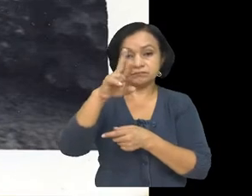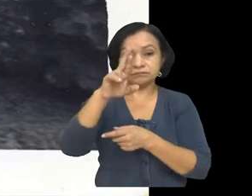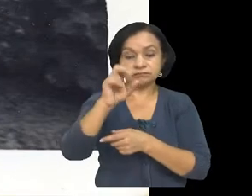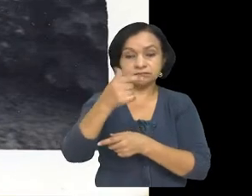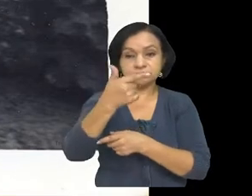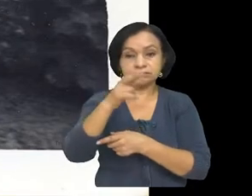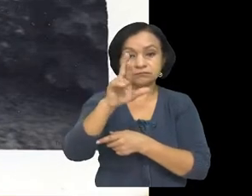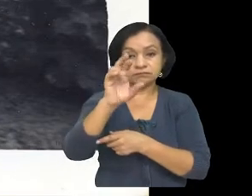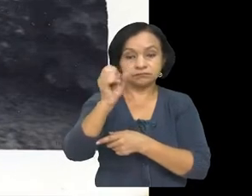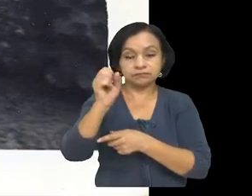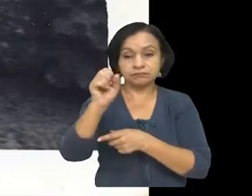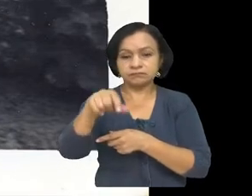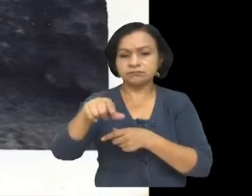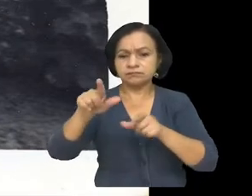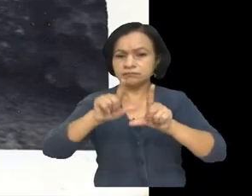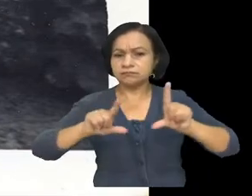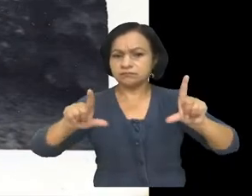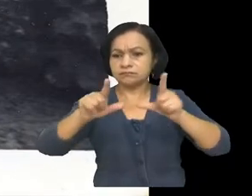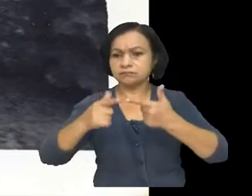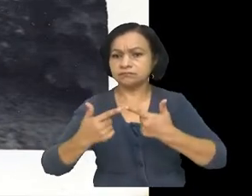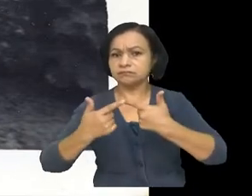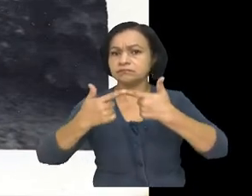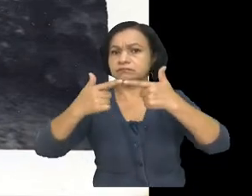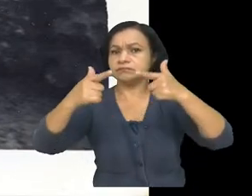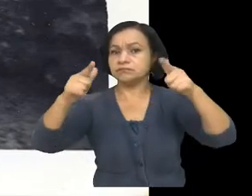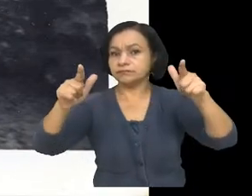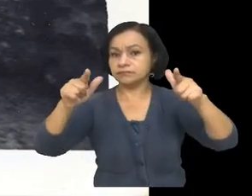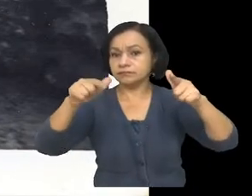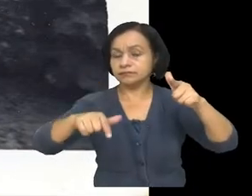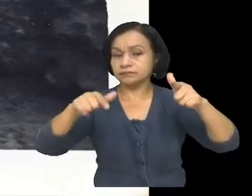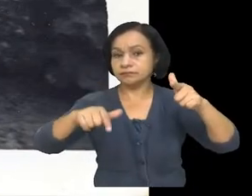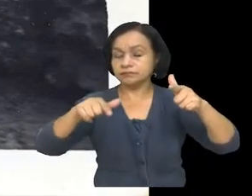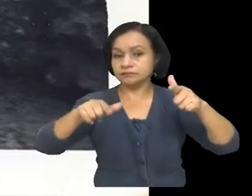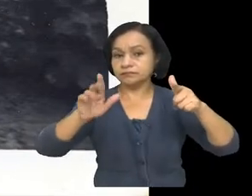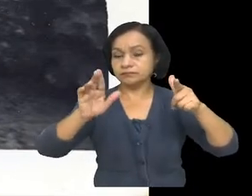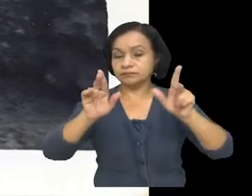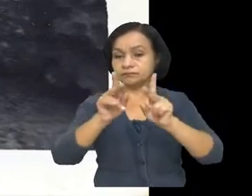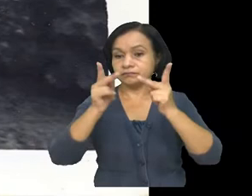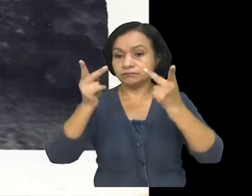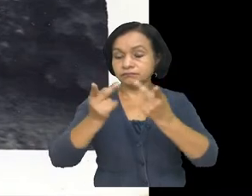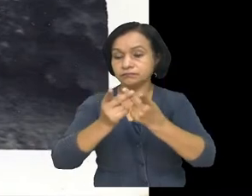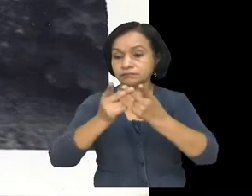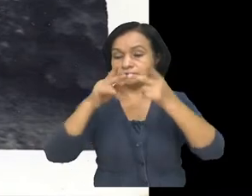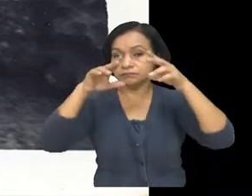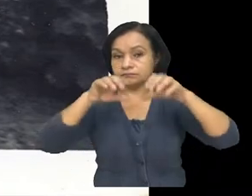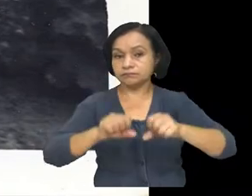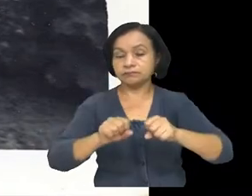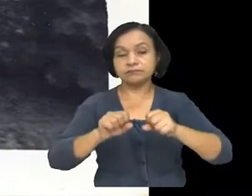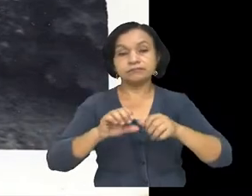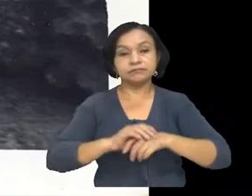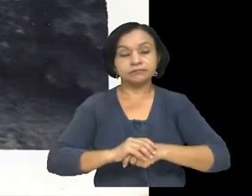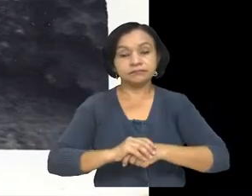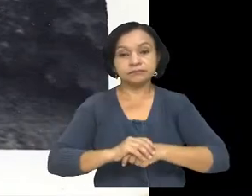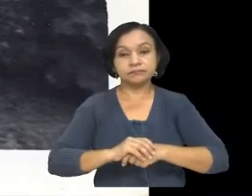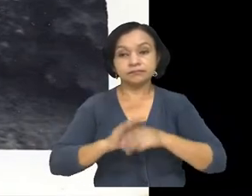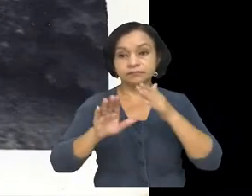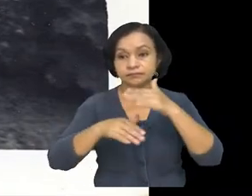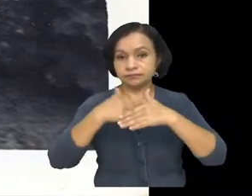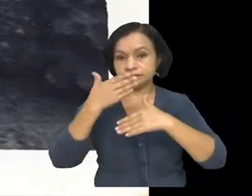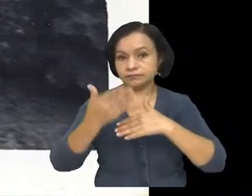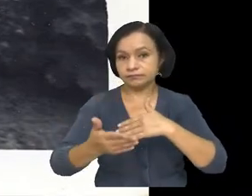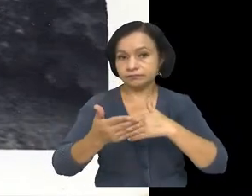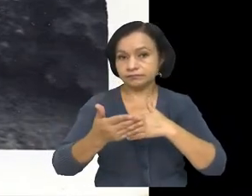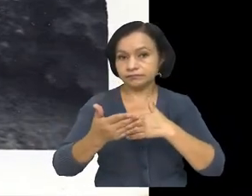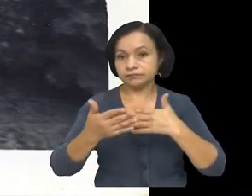como una zona libre que fue tomada por combatientes populares. Y después nos alegramos mucho